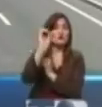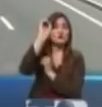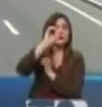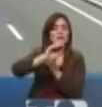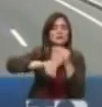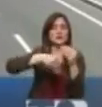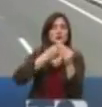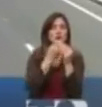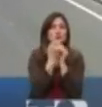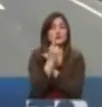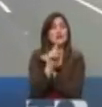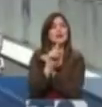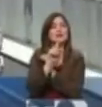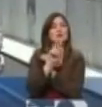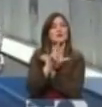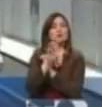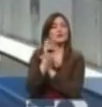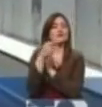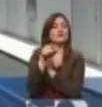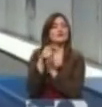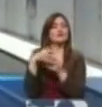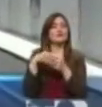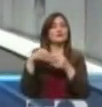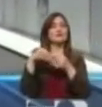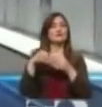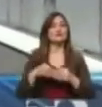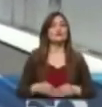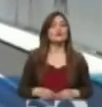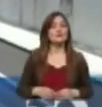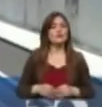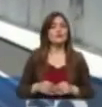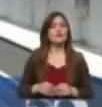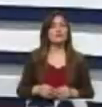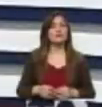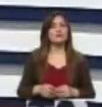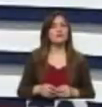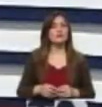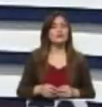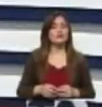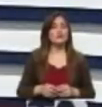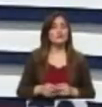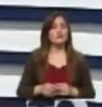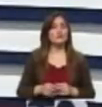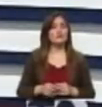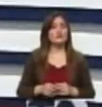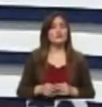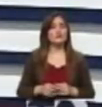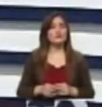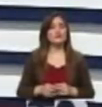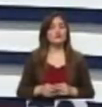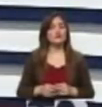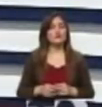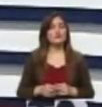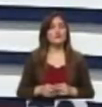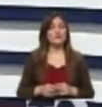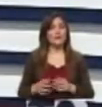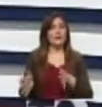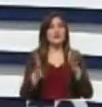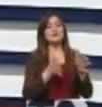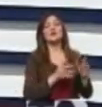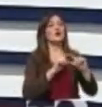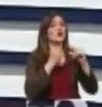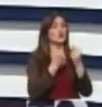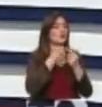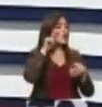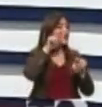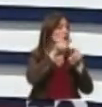de 130 millones de dólares. Helen Quiñones, 24 horas. La red Acuerdo contra el Cáncer entregó más